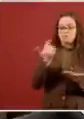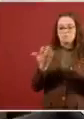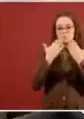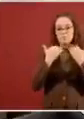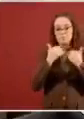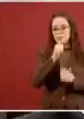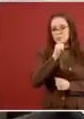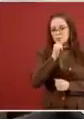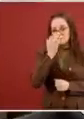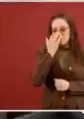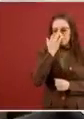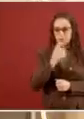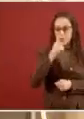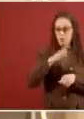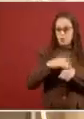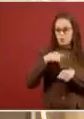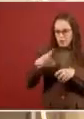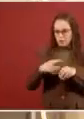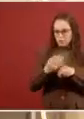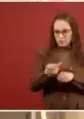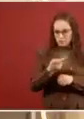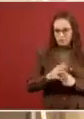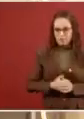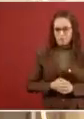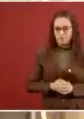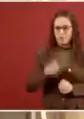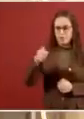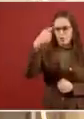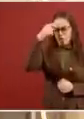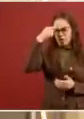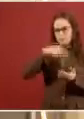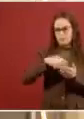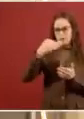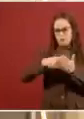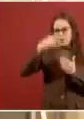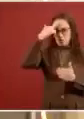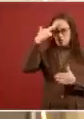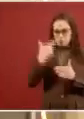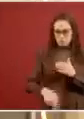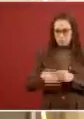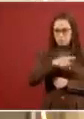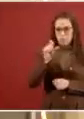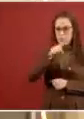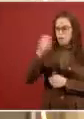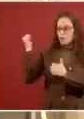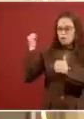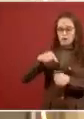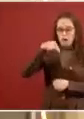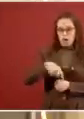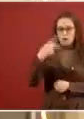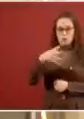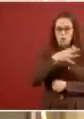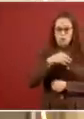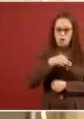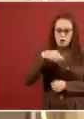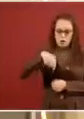Un agregado, doctor, usted no cree haber violado, incumplido el protocolo el sábado anterior cuando trajo a su hijo aquí a Palacio Nacional